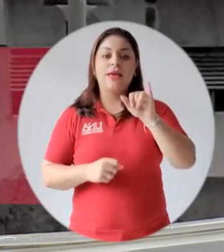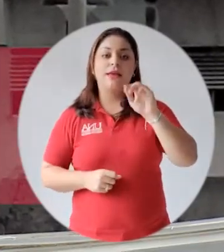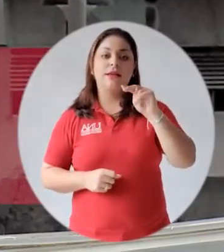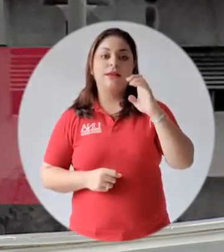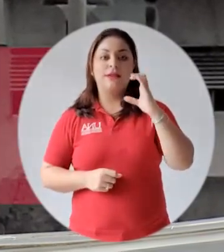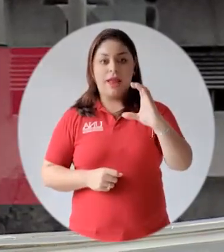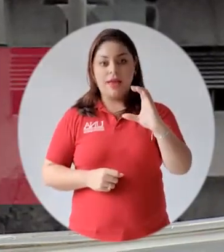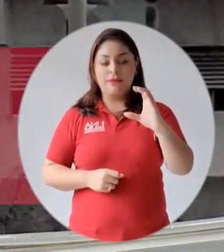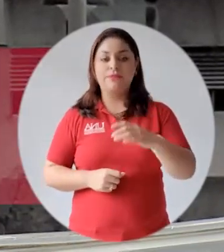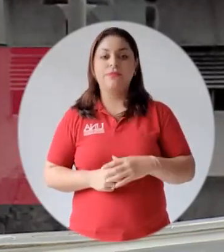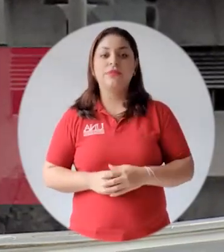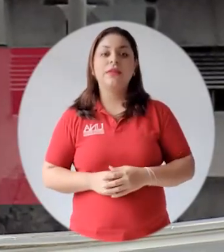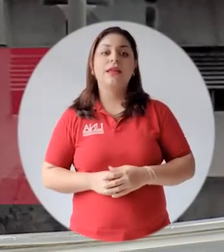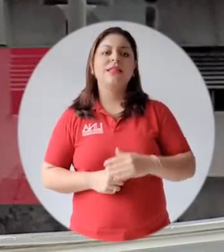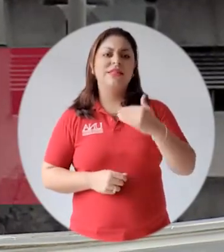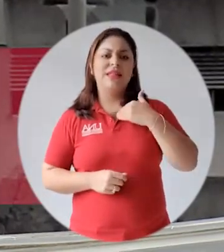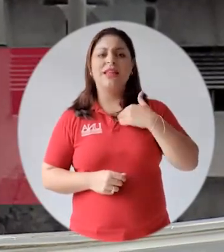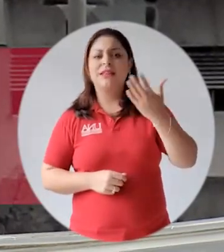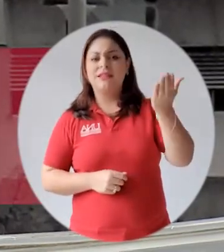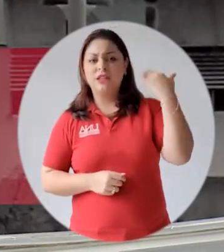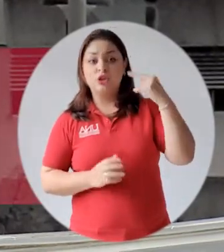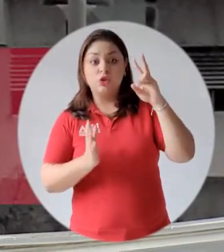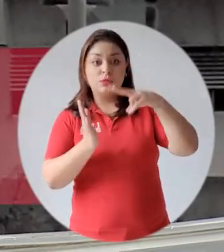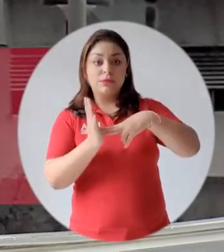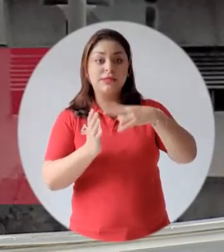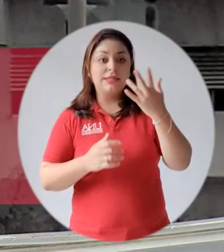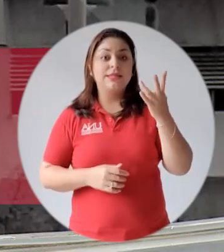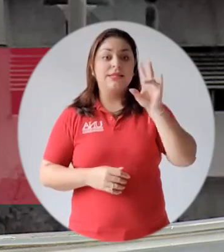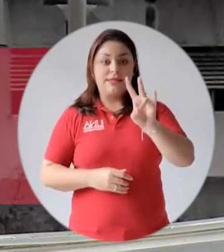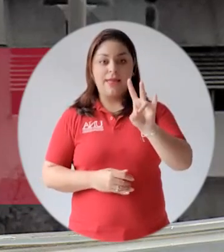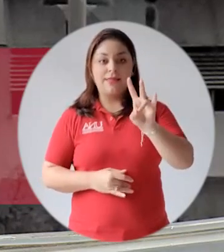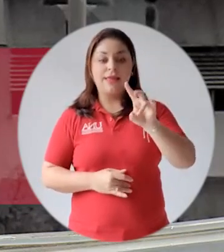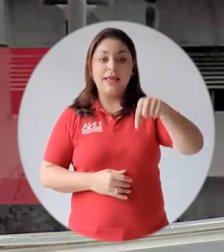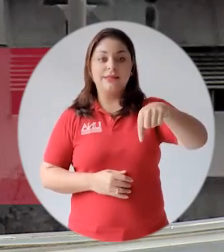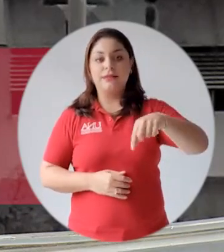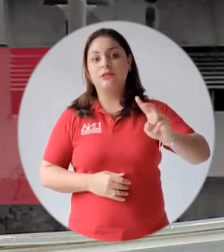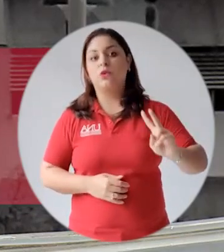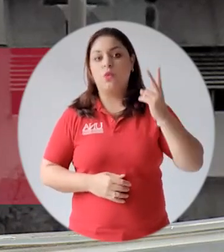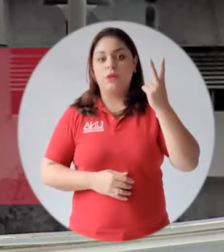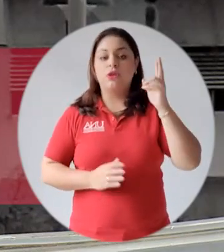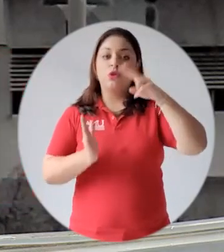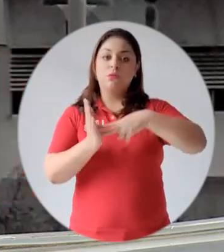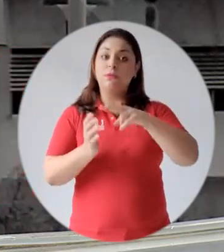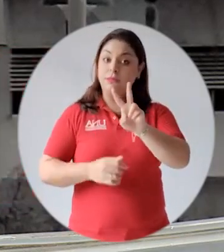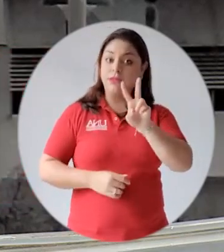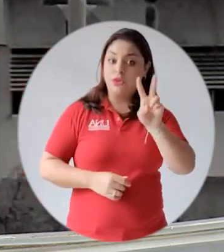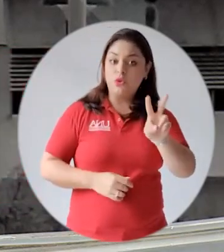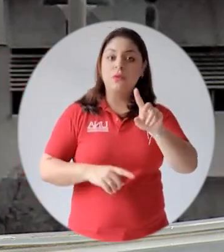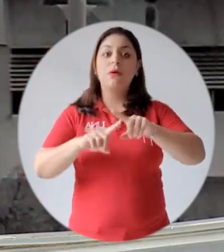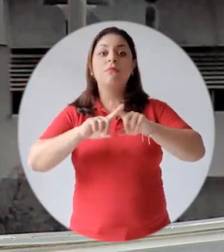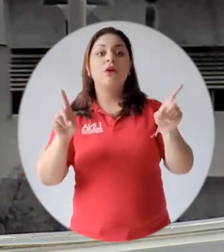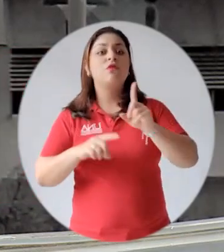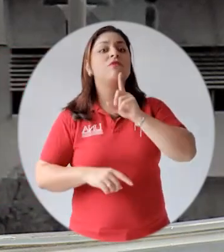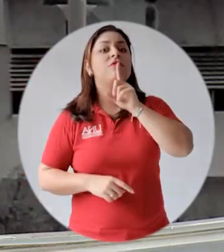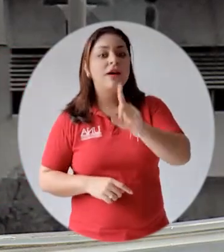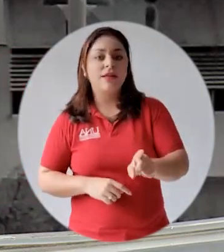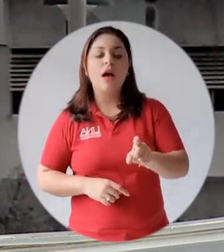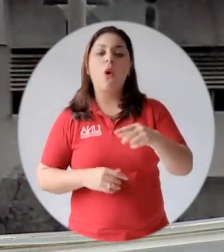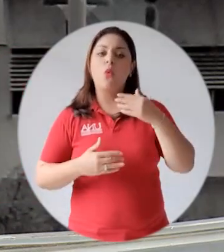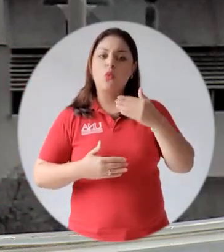INEC, ¿verdad? Tiene desde el 2017, esta es la segunda, en 2022, pero en realidad ha sido todo un